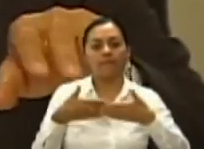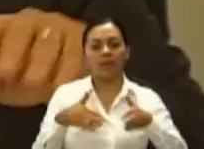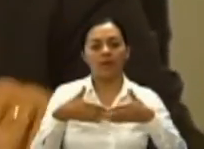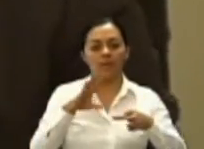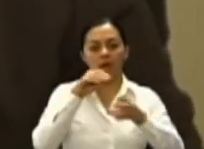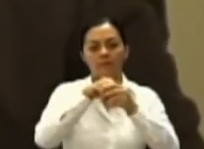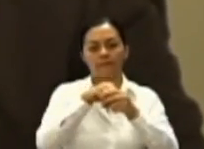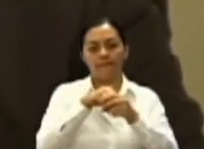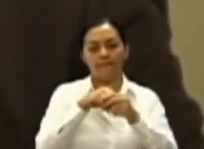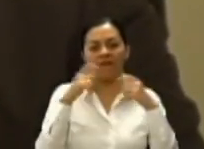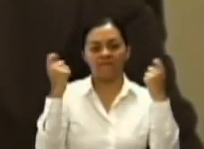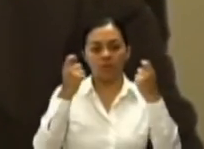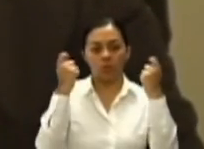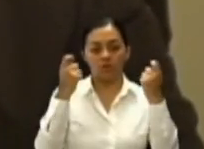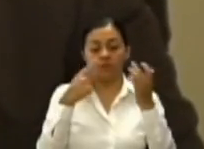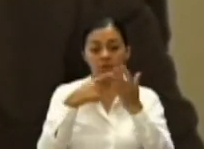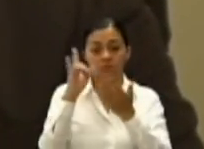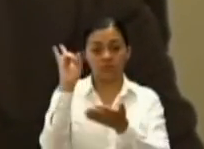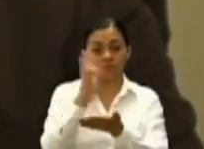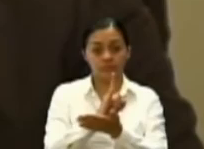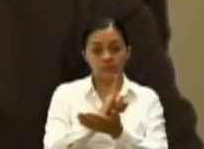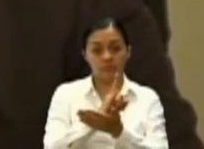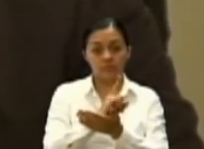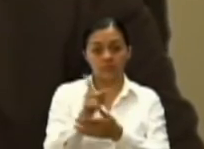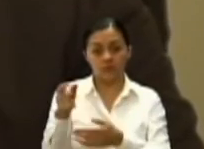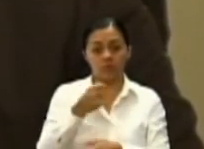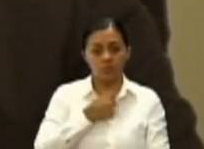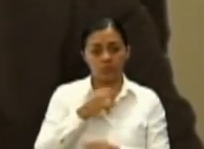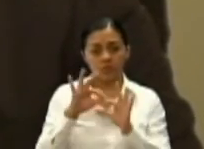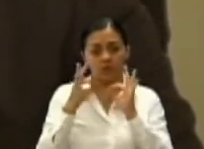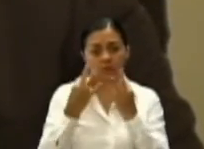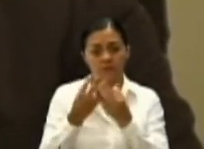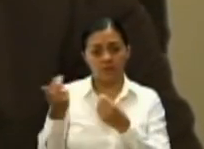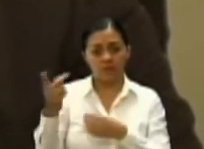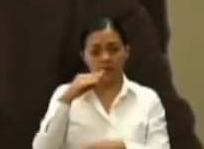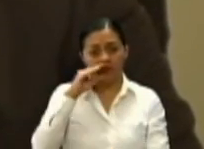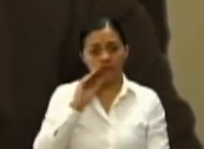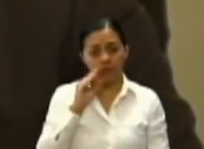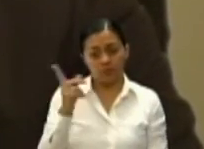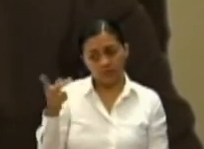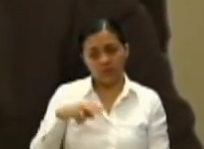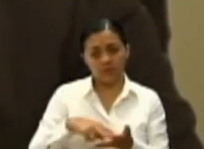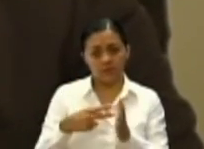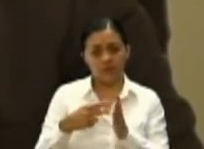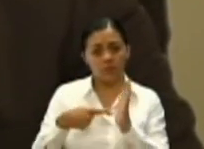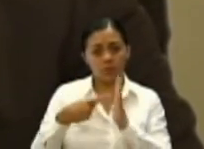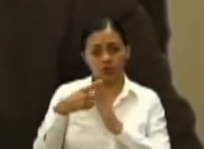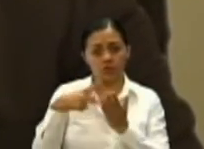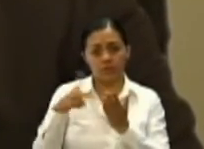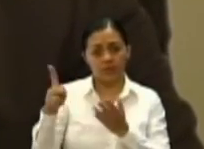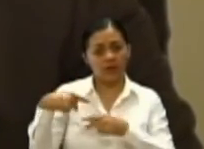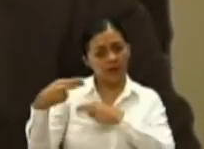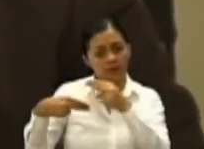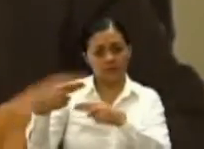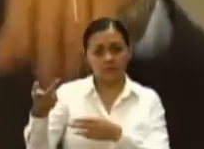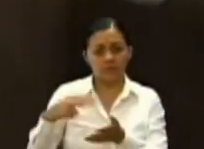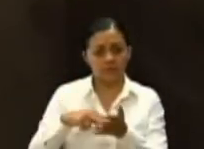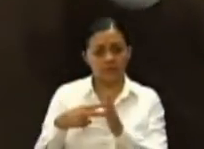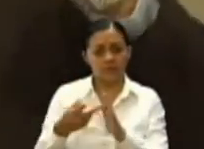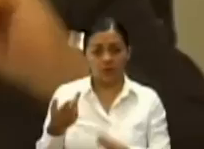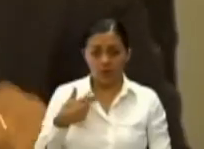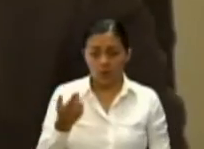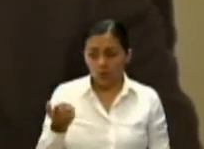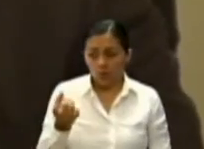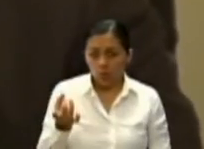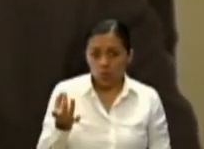si ustedes descargan y ven los mismos el fideicomiso de la familia es la manera eludir impuestos y el impuesto a la herencia precisamente lo que les duele no es que